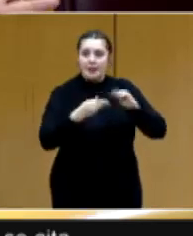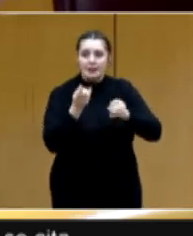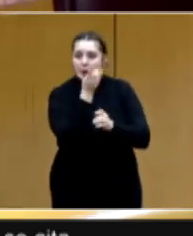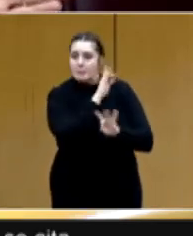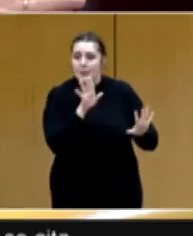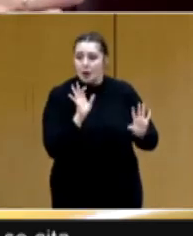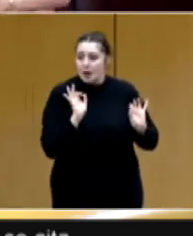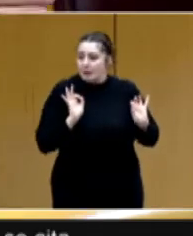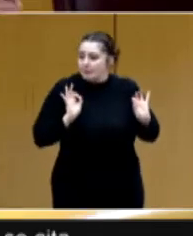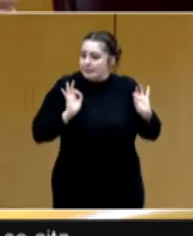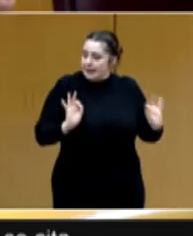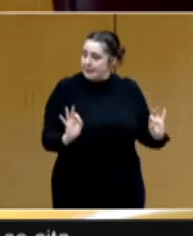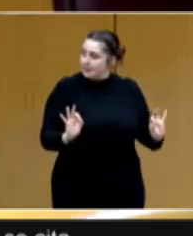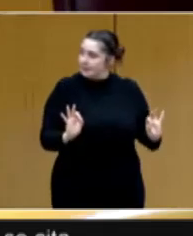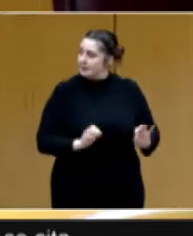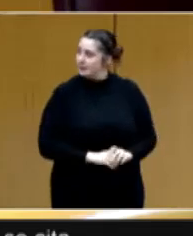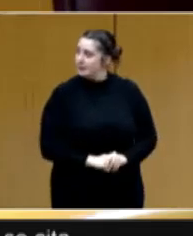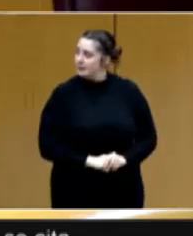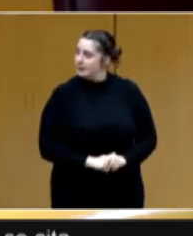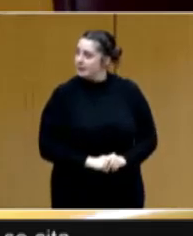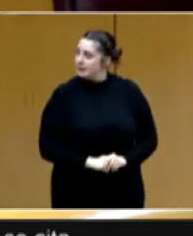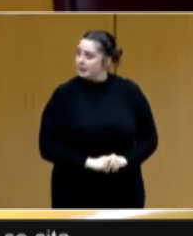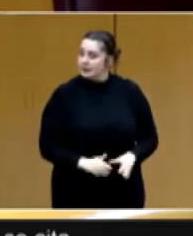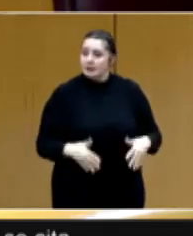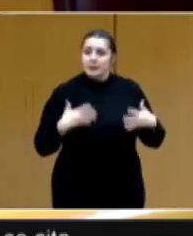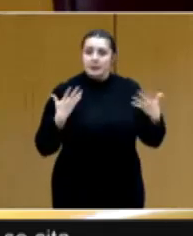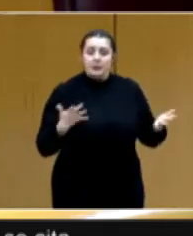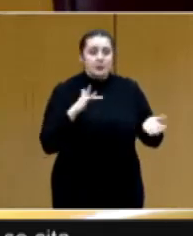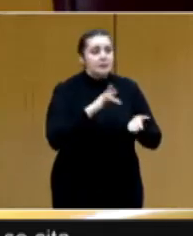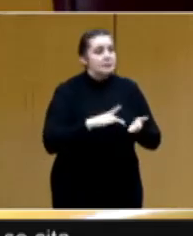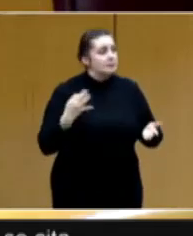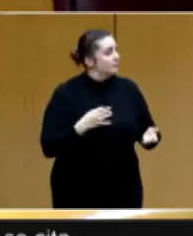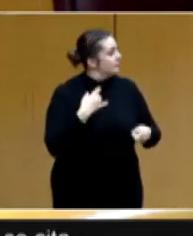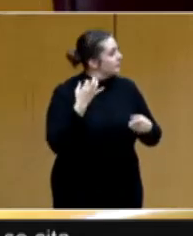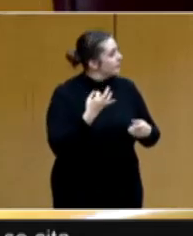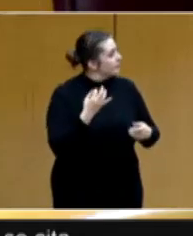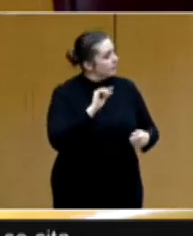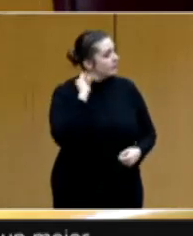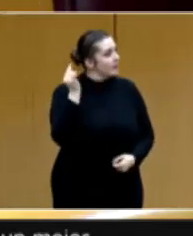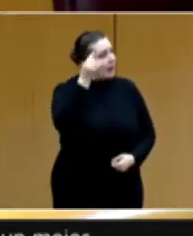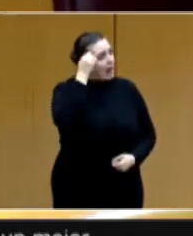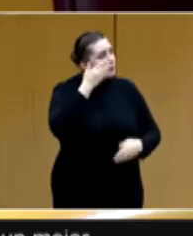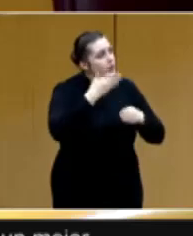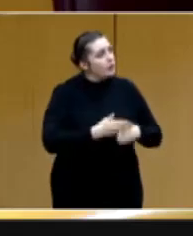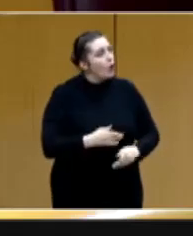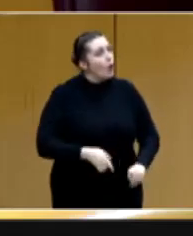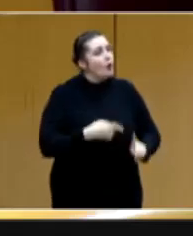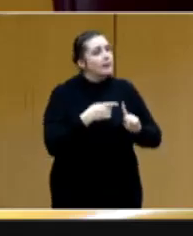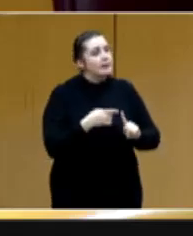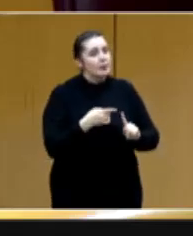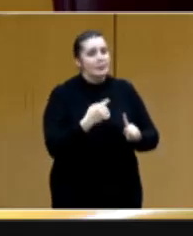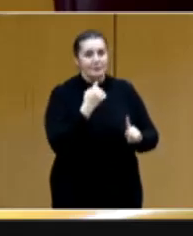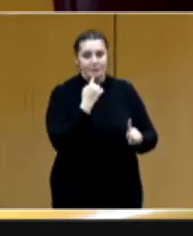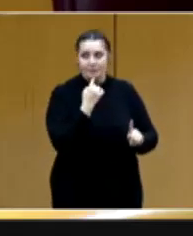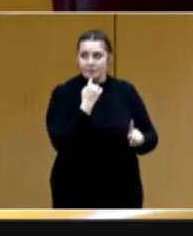Entonces qué ocurre que lo que tenemos que ser es lo suficientemente hábiles como para decir que en determinados